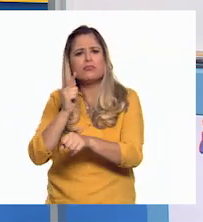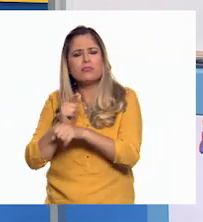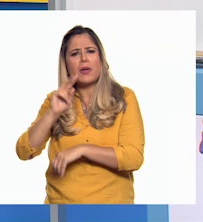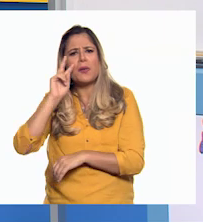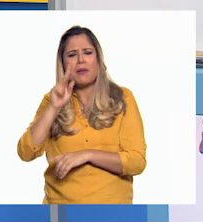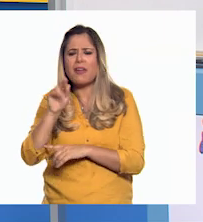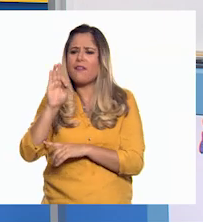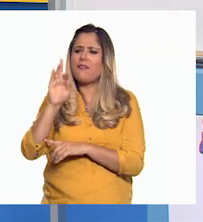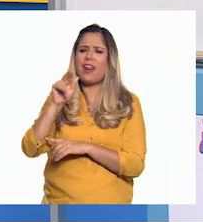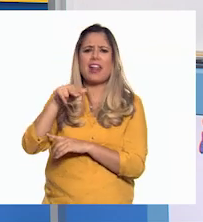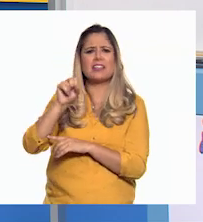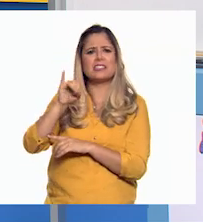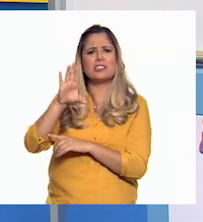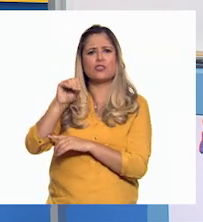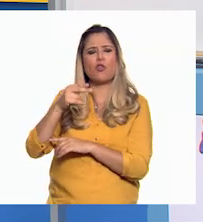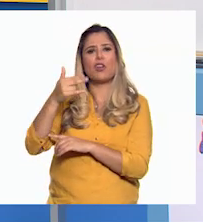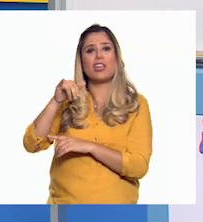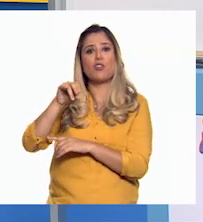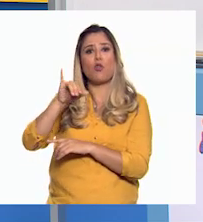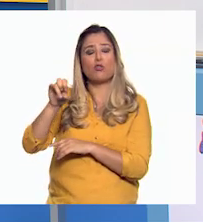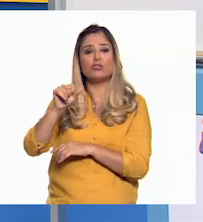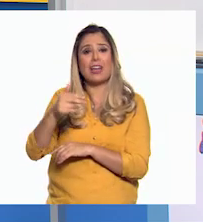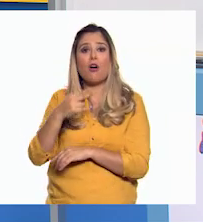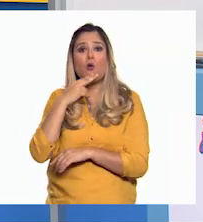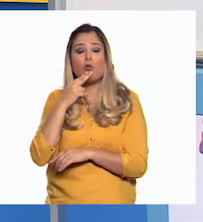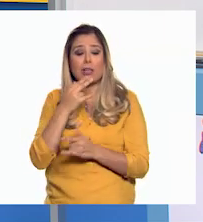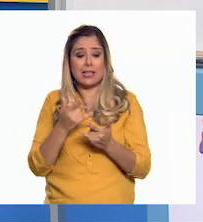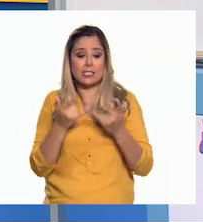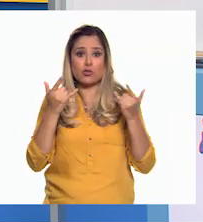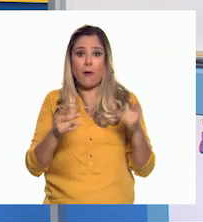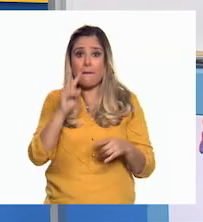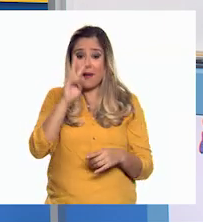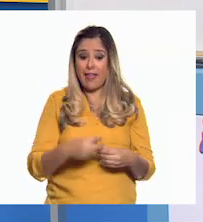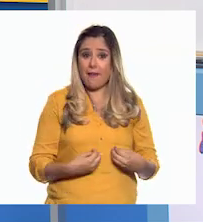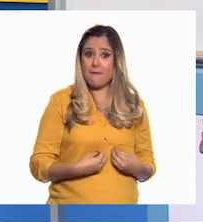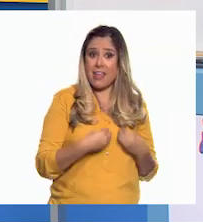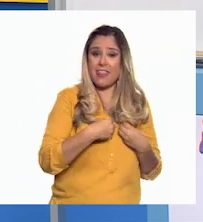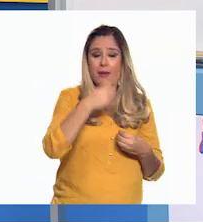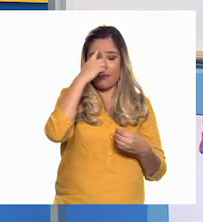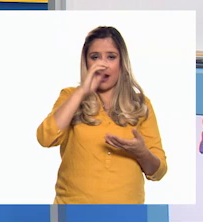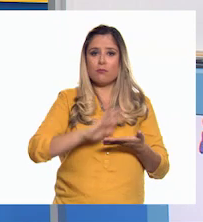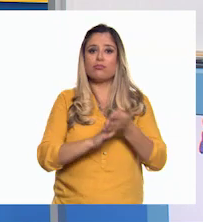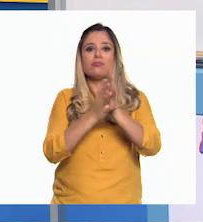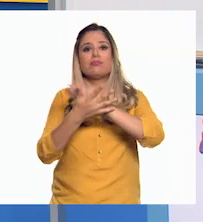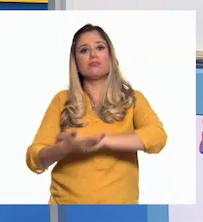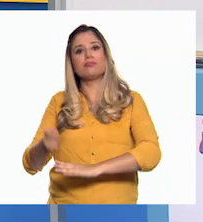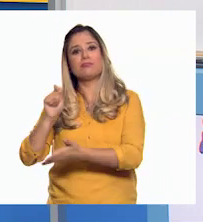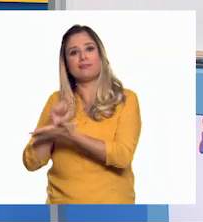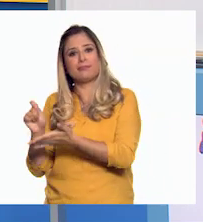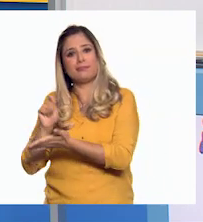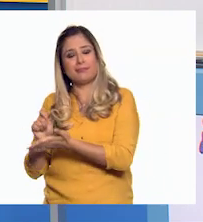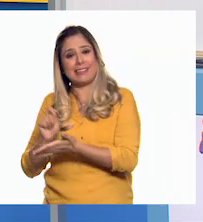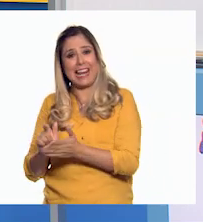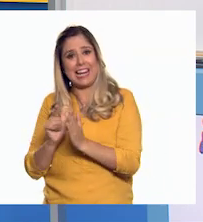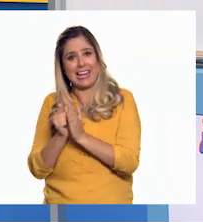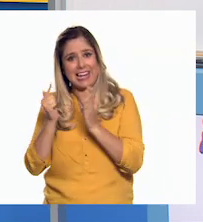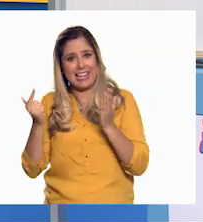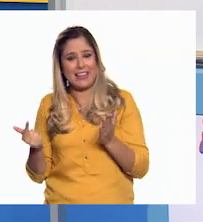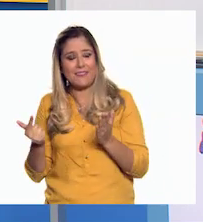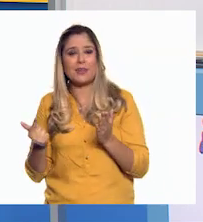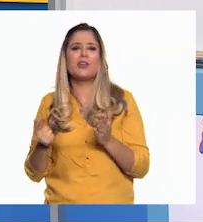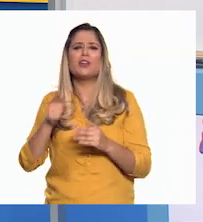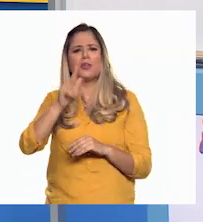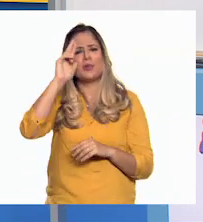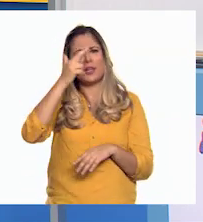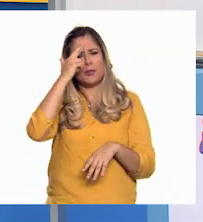cómo Francisco Hinojosa utilizó una anécdota real para escribir su libro. Y si recuerdan las